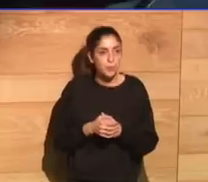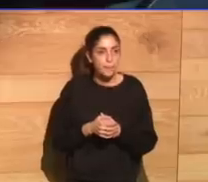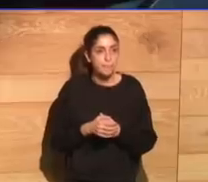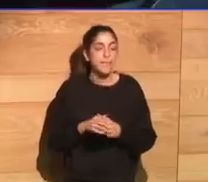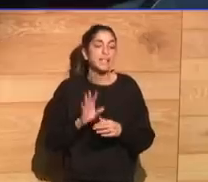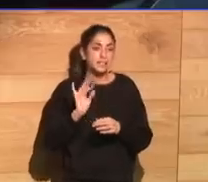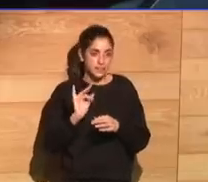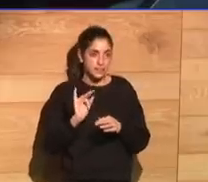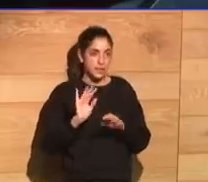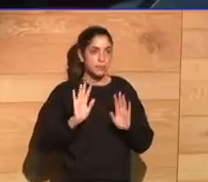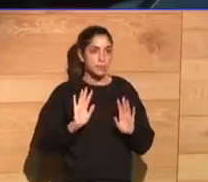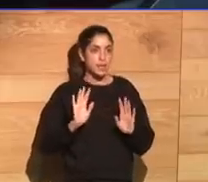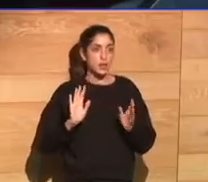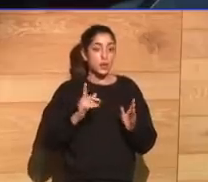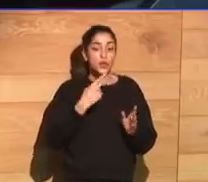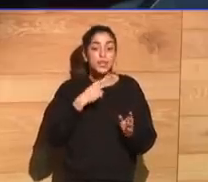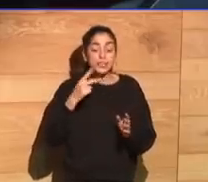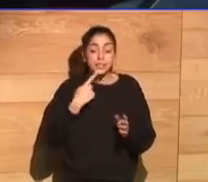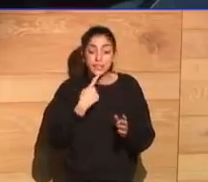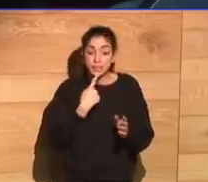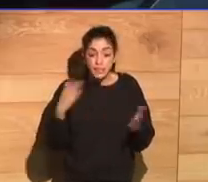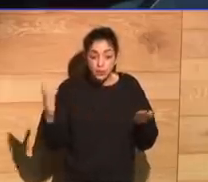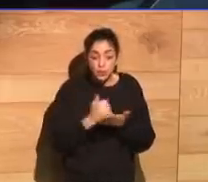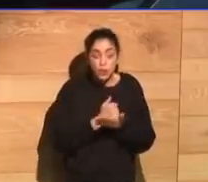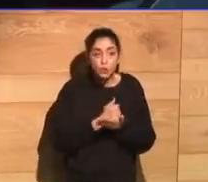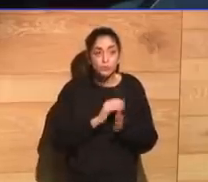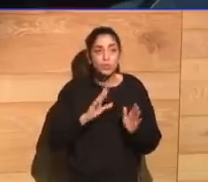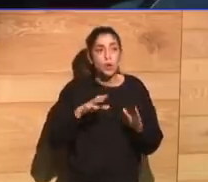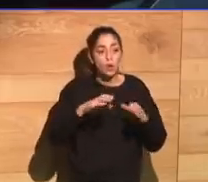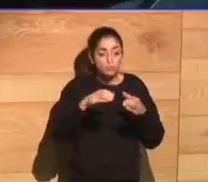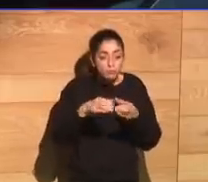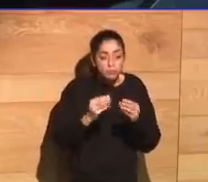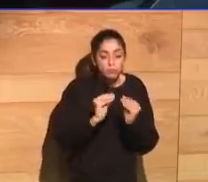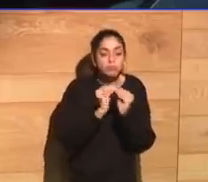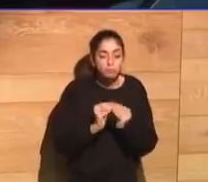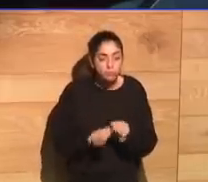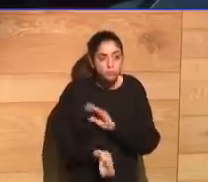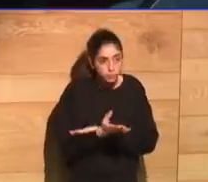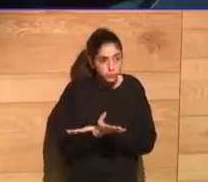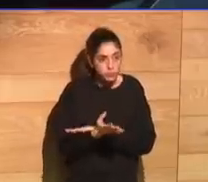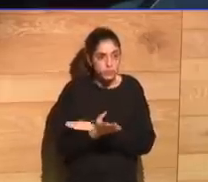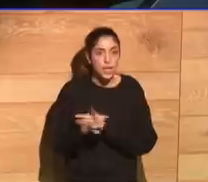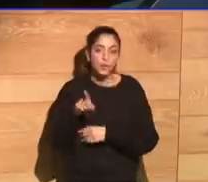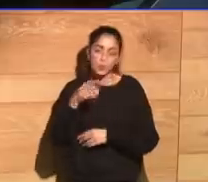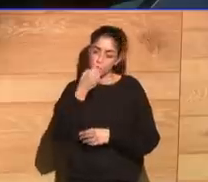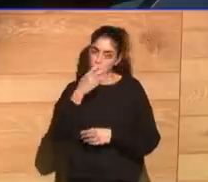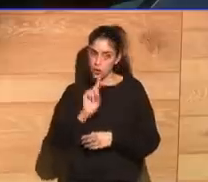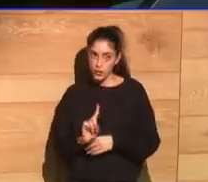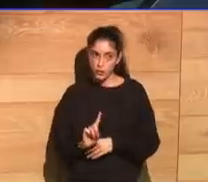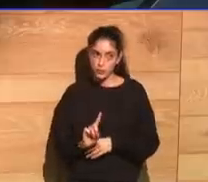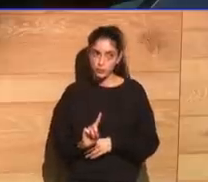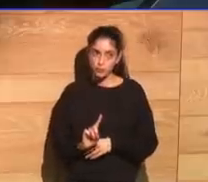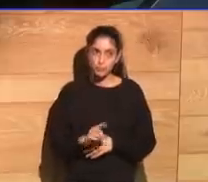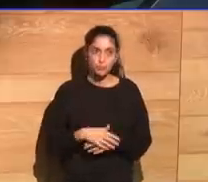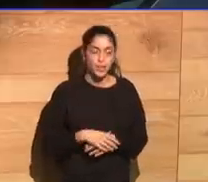pero dice, venga, todo lo que digas, sí, venga, tira. Hazme el bagels. Claro. Don Marlon, eso es tan bueno como decía, ¿eh? O sea, quiero